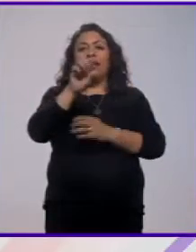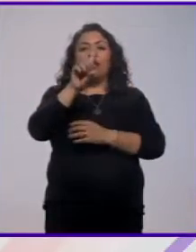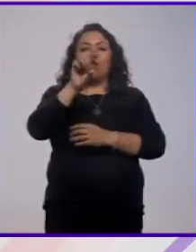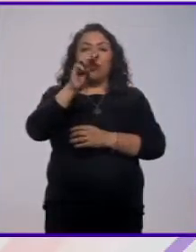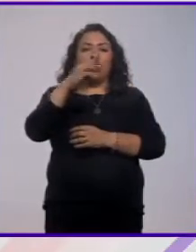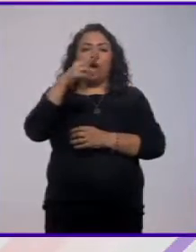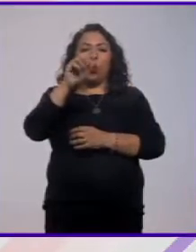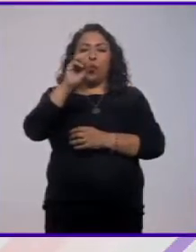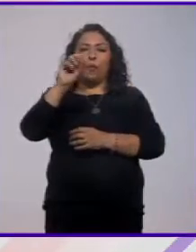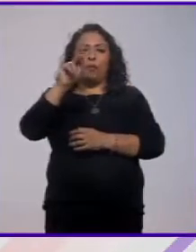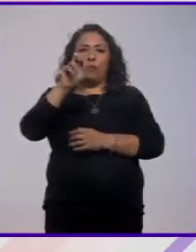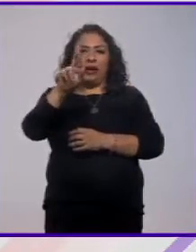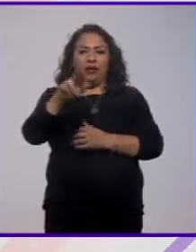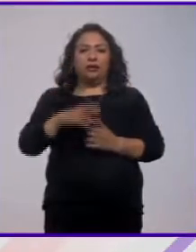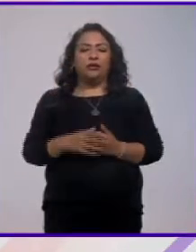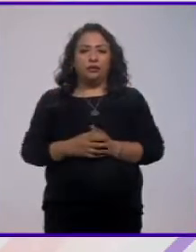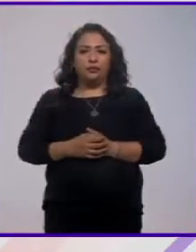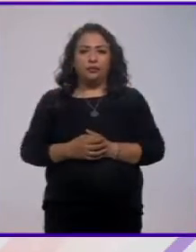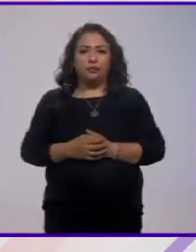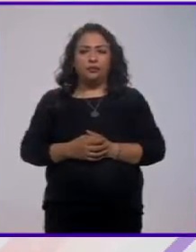Hopper.